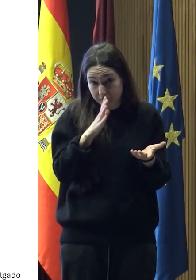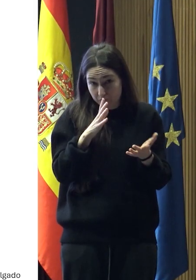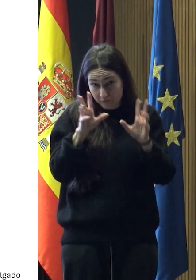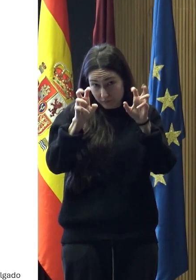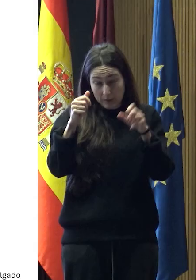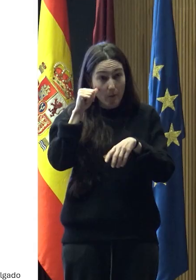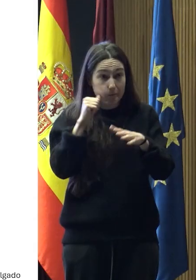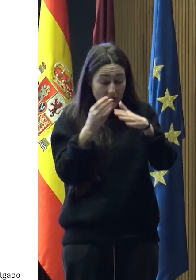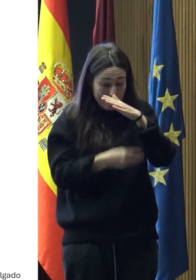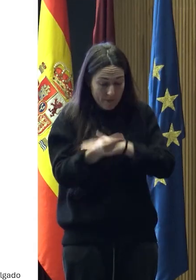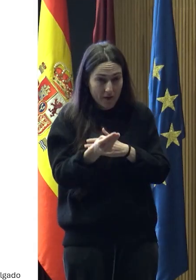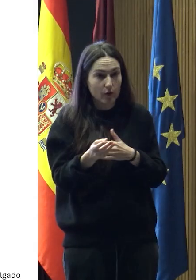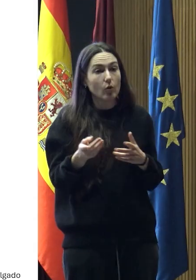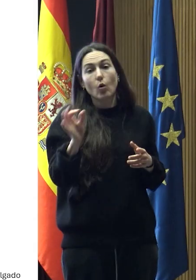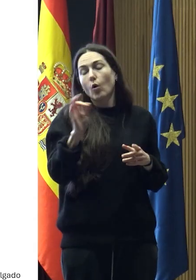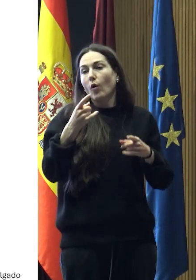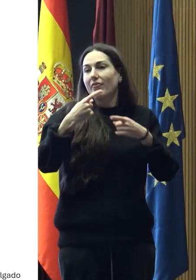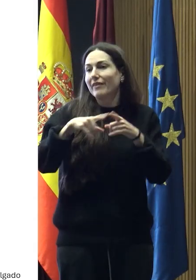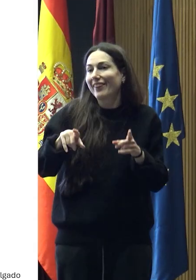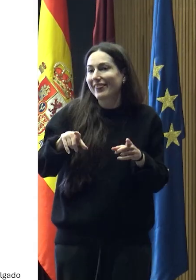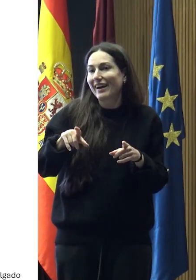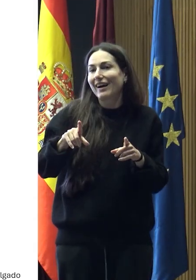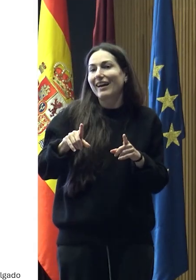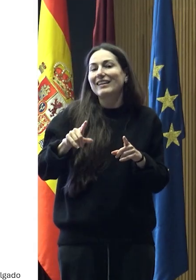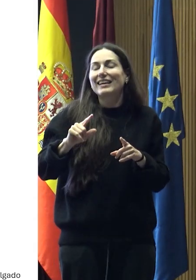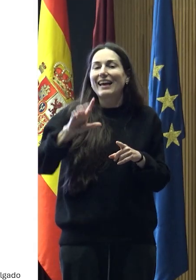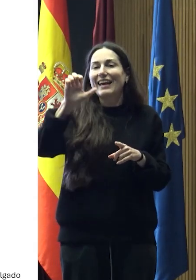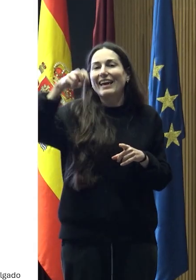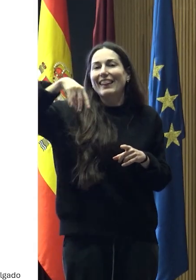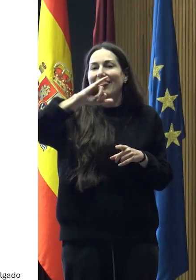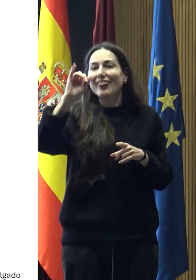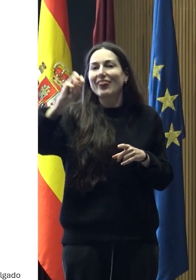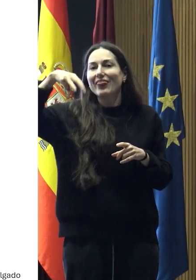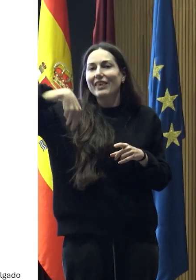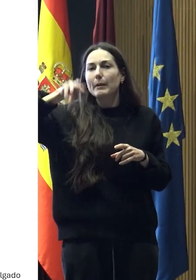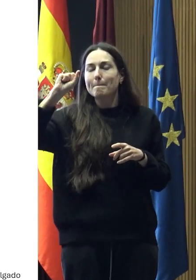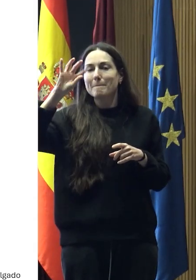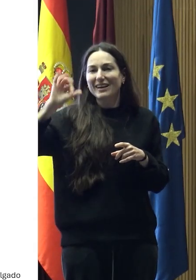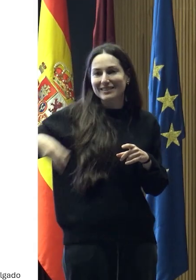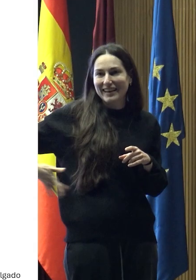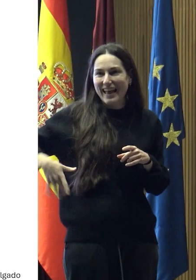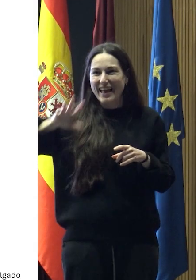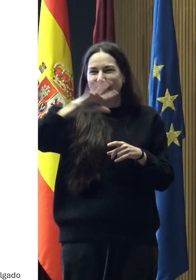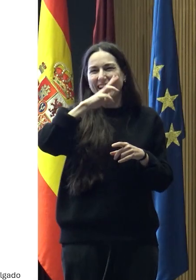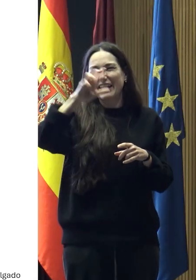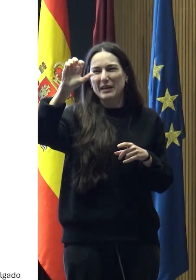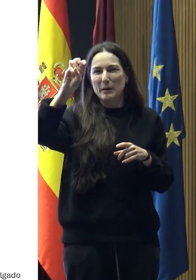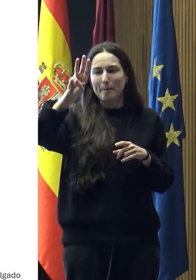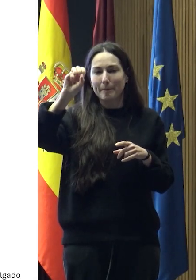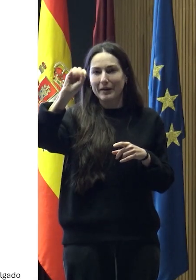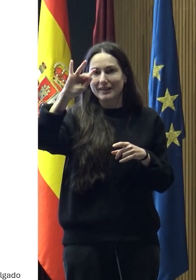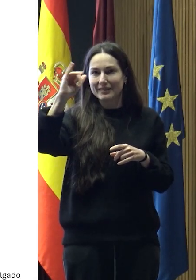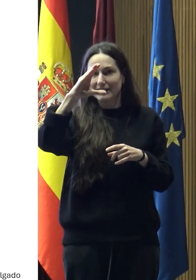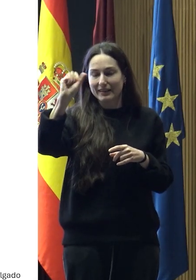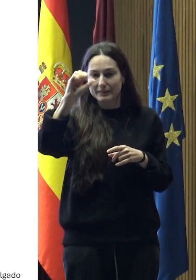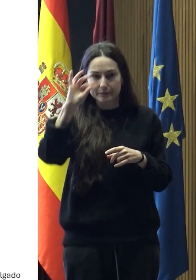vivo. Diferencias en enzimas hepáticas, que son las que van a metabolizar los principios activos.